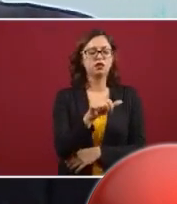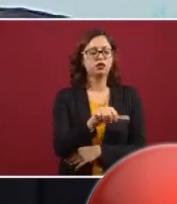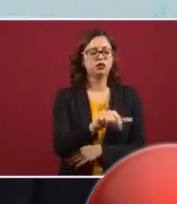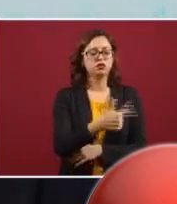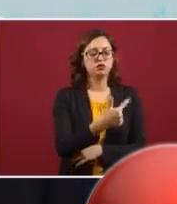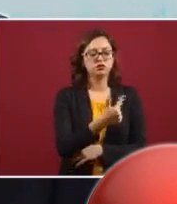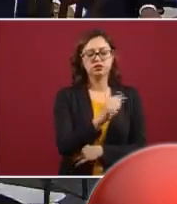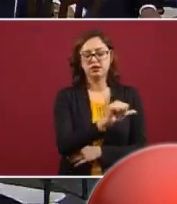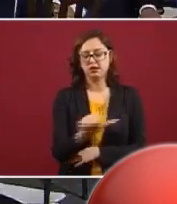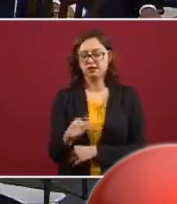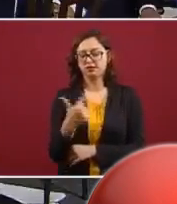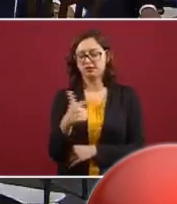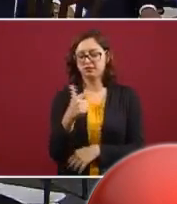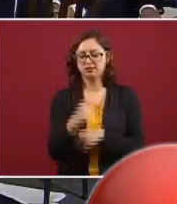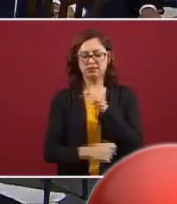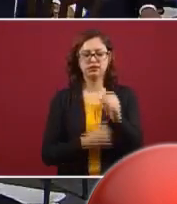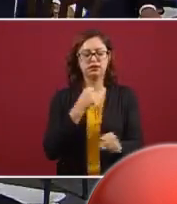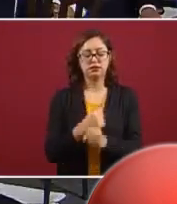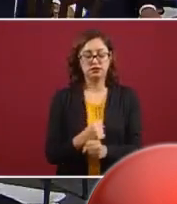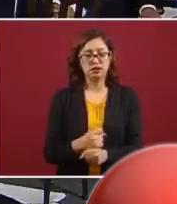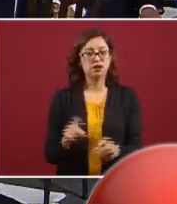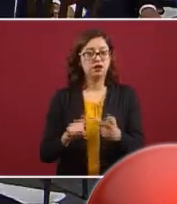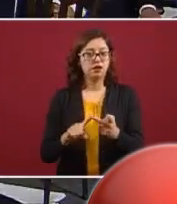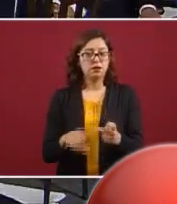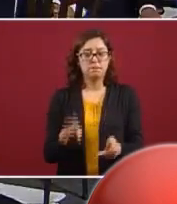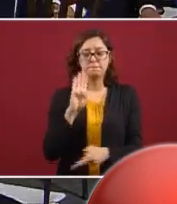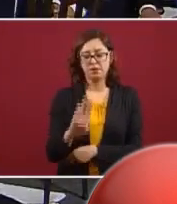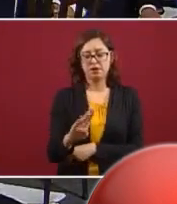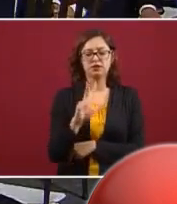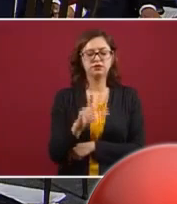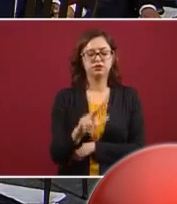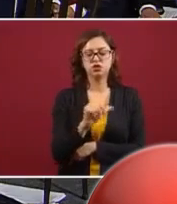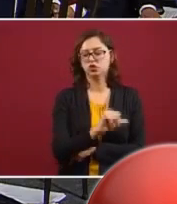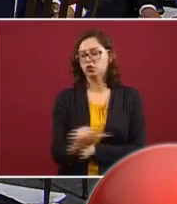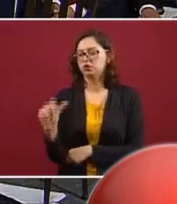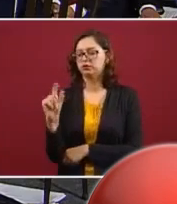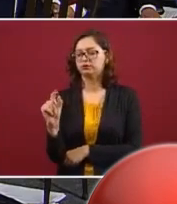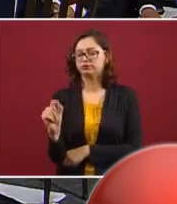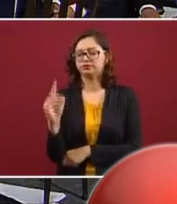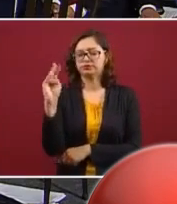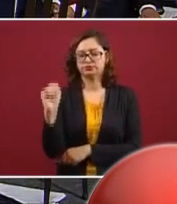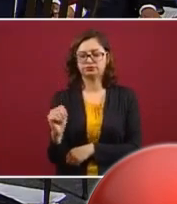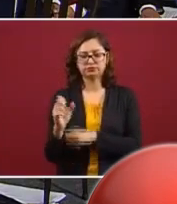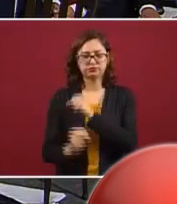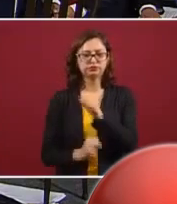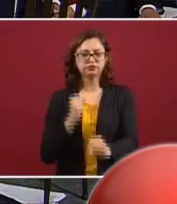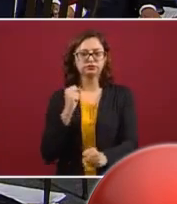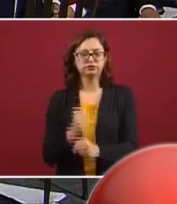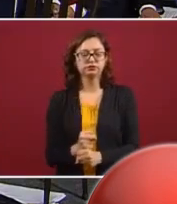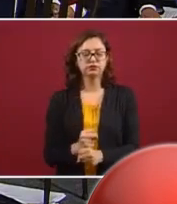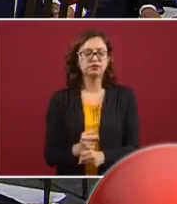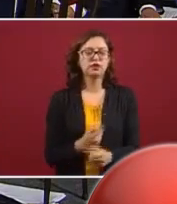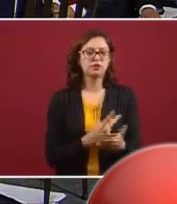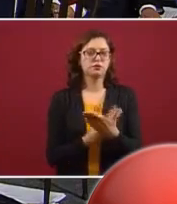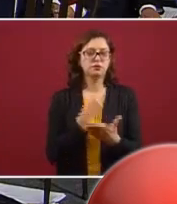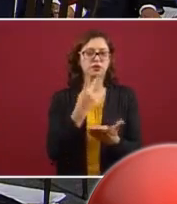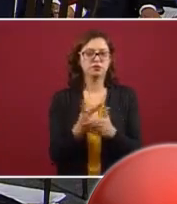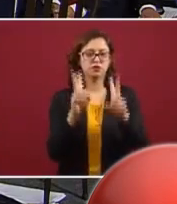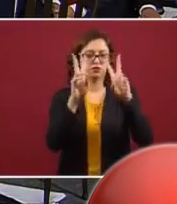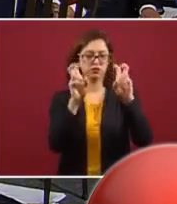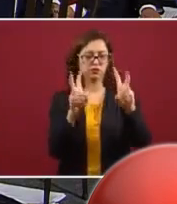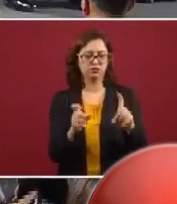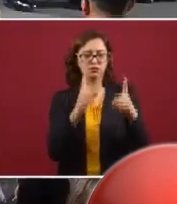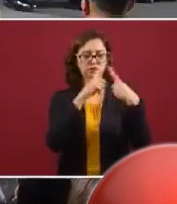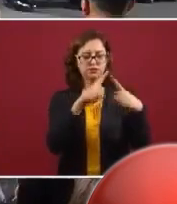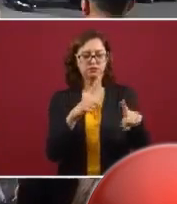años, la categoría B es de 18 a 29 años y en 10 distinciones. La primera es logro